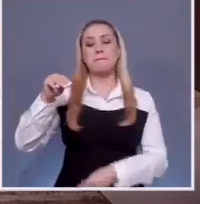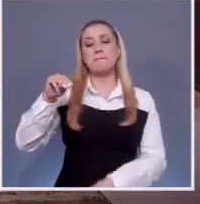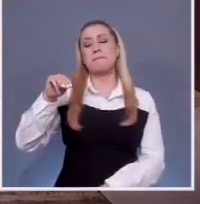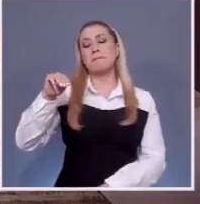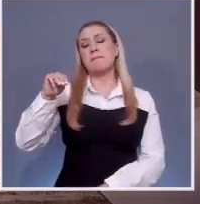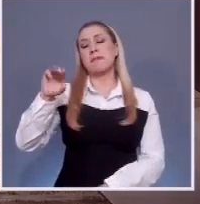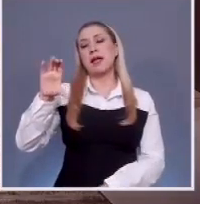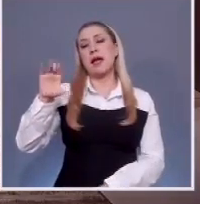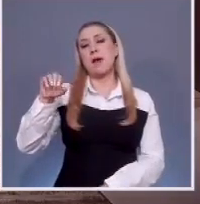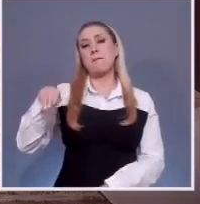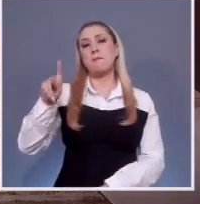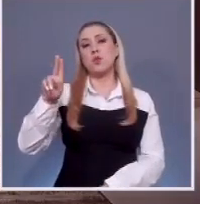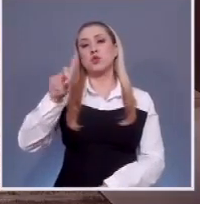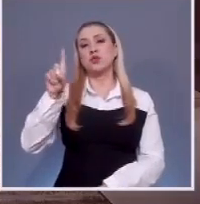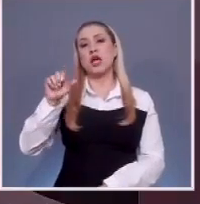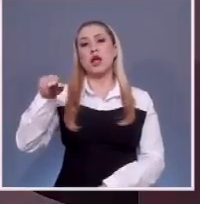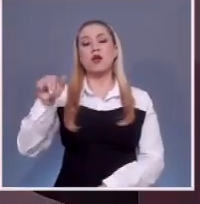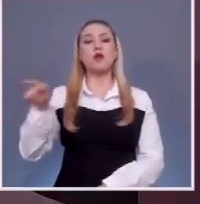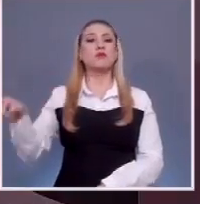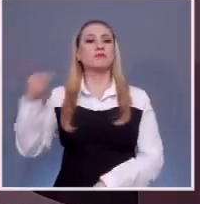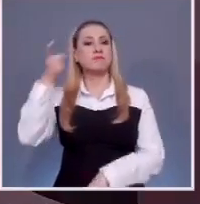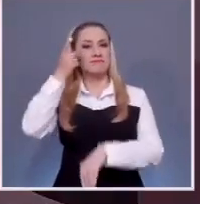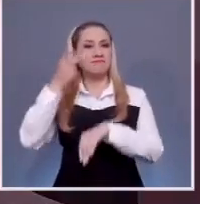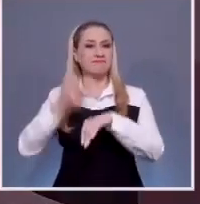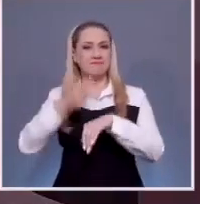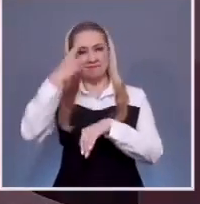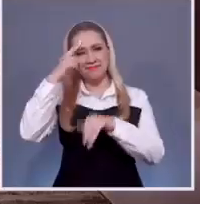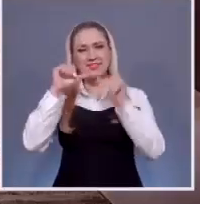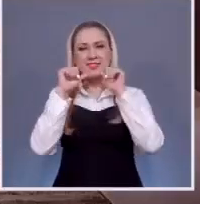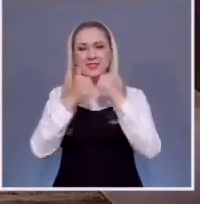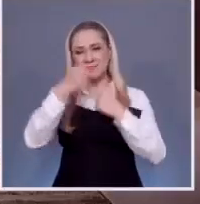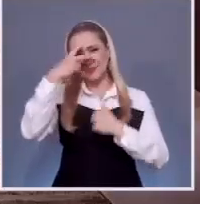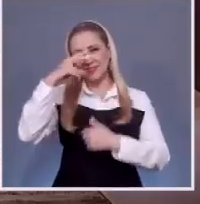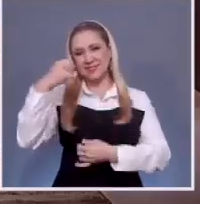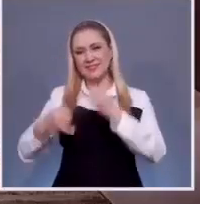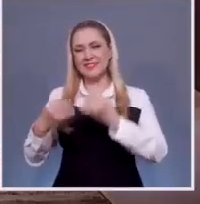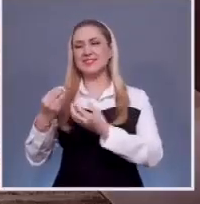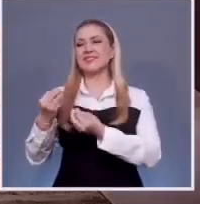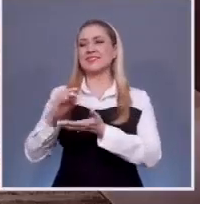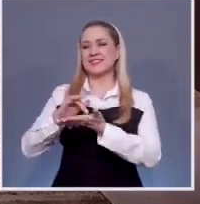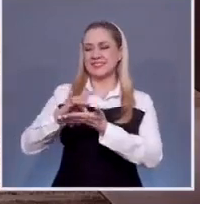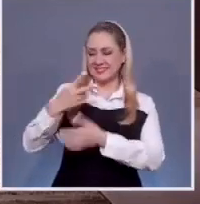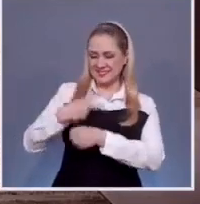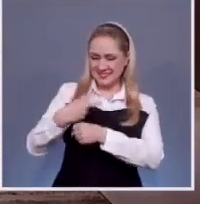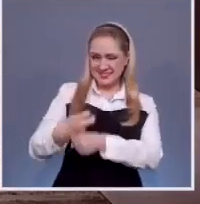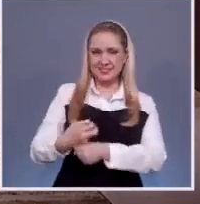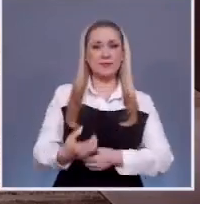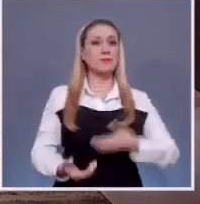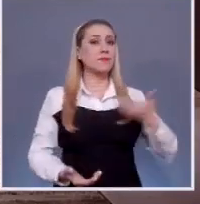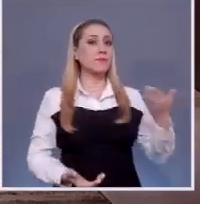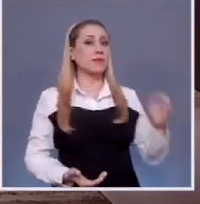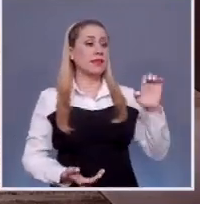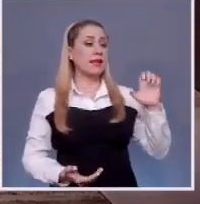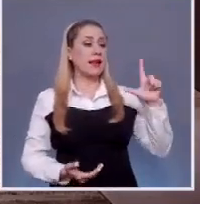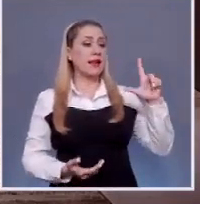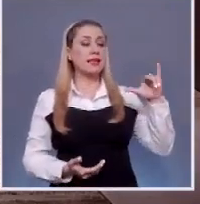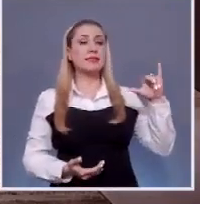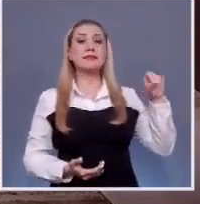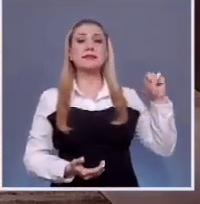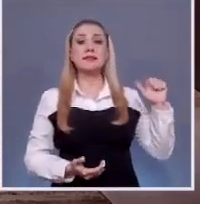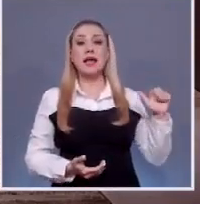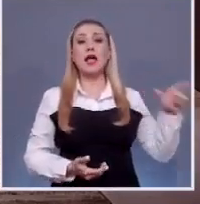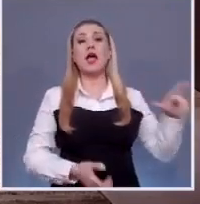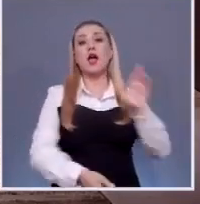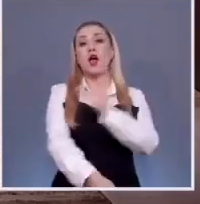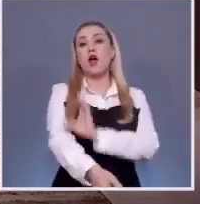de Juzgadoras. Bienvenida. Muchas gracias por la invitación. También nos acompaña Melissa Ayala García. Ella es coordinadora del